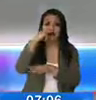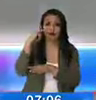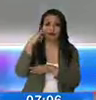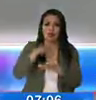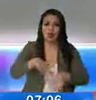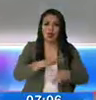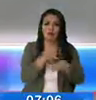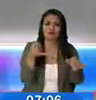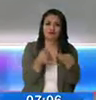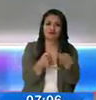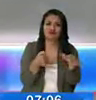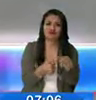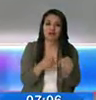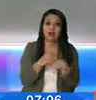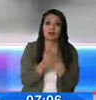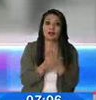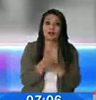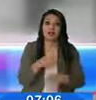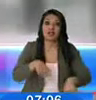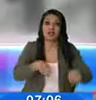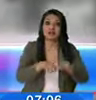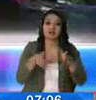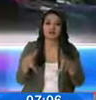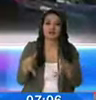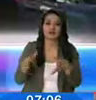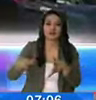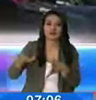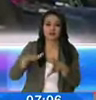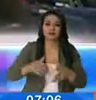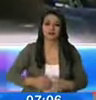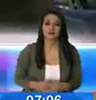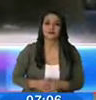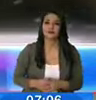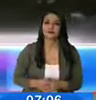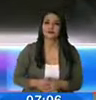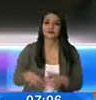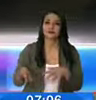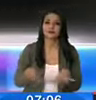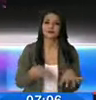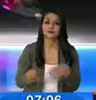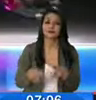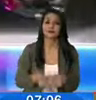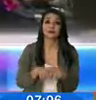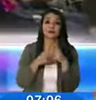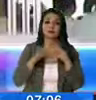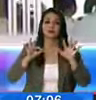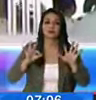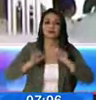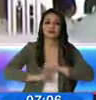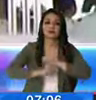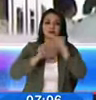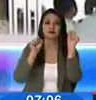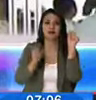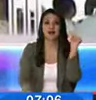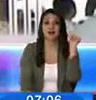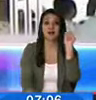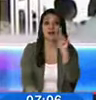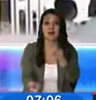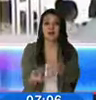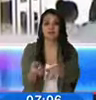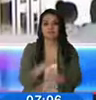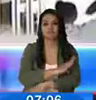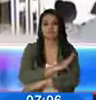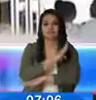los menores, aprovechando su condición de docentes. La diligencia empezó a las 8 de la mañana y se extendió hasta el